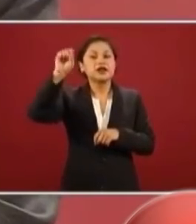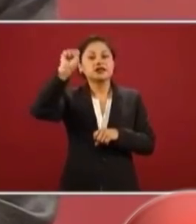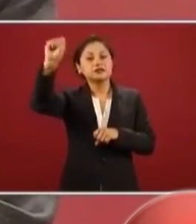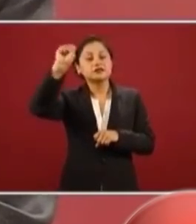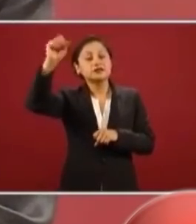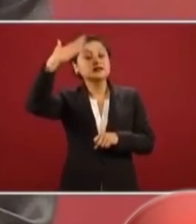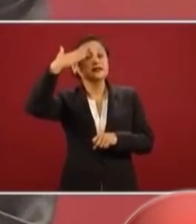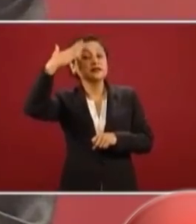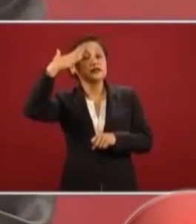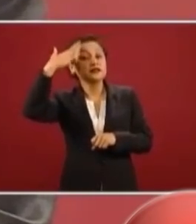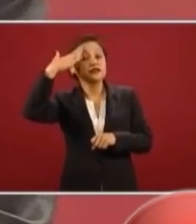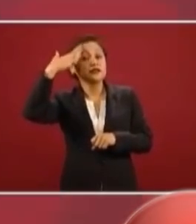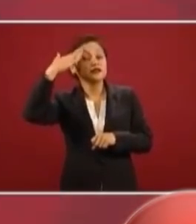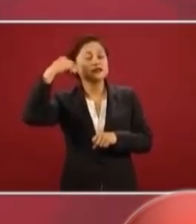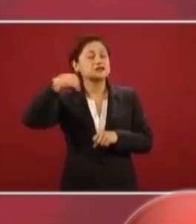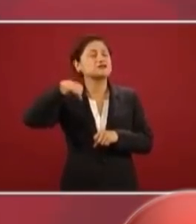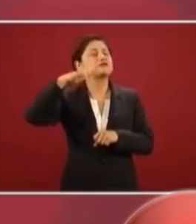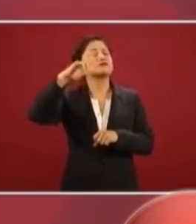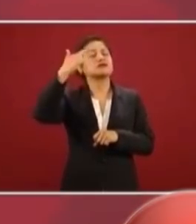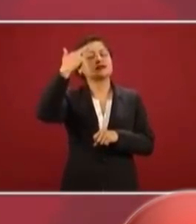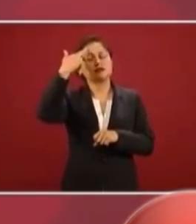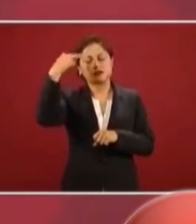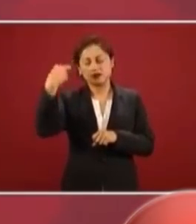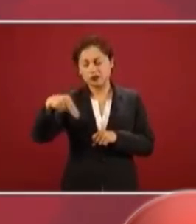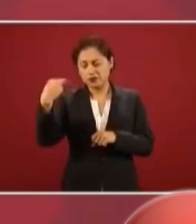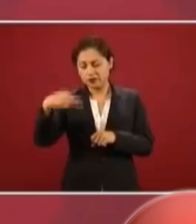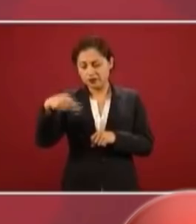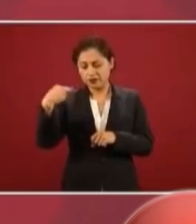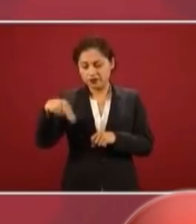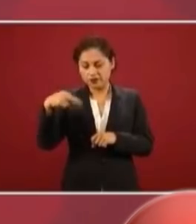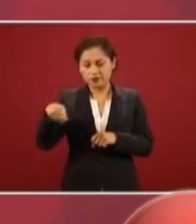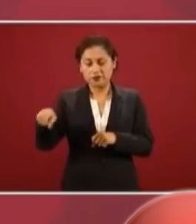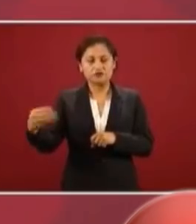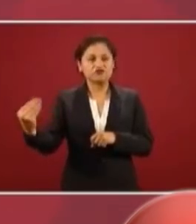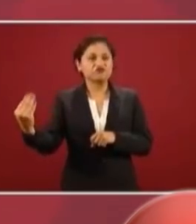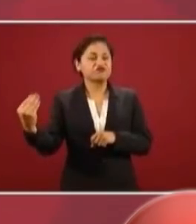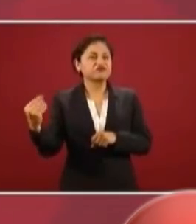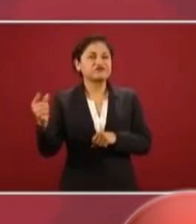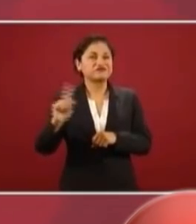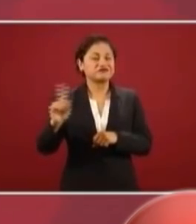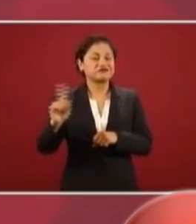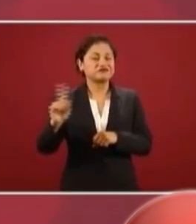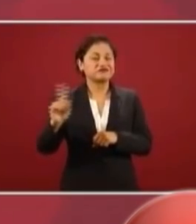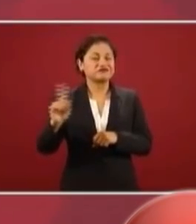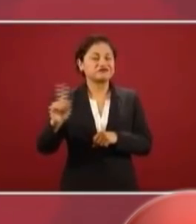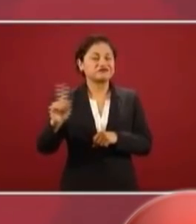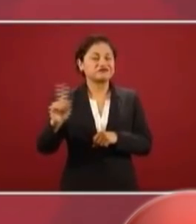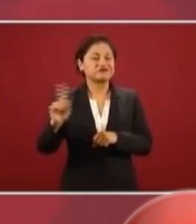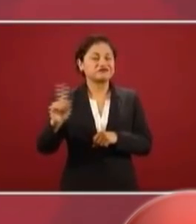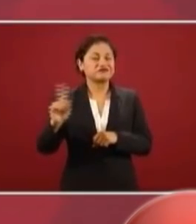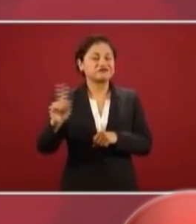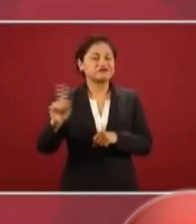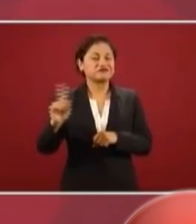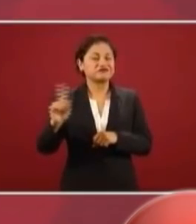Es que estoy recordando su nombre. Sí, pero no quiero decirle La así. Quina.